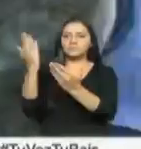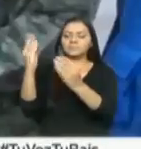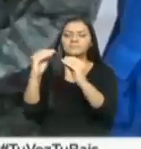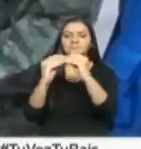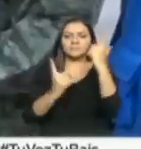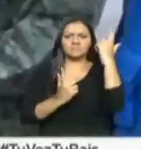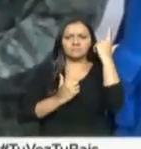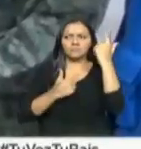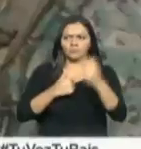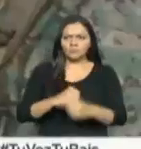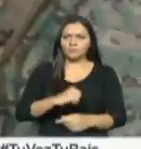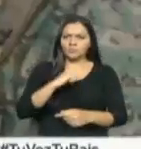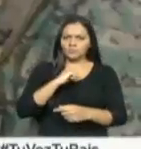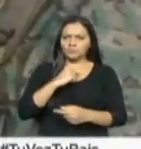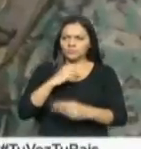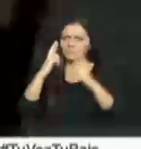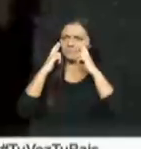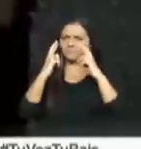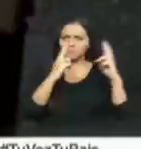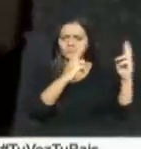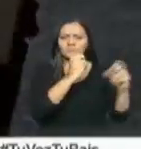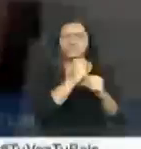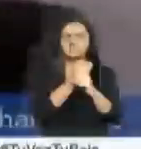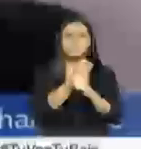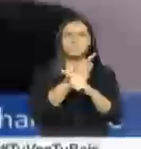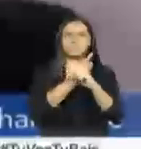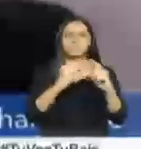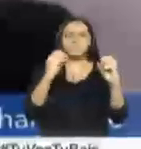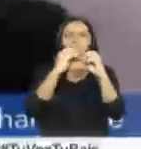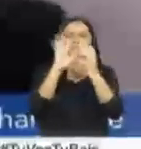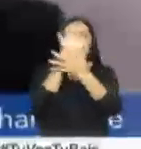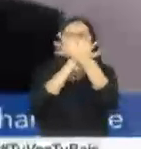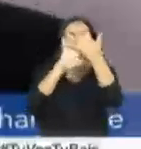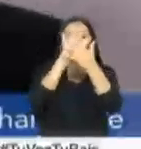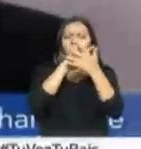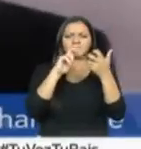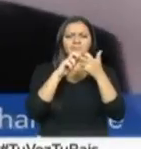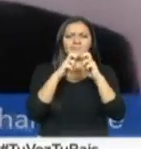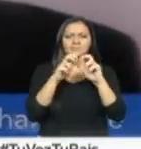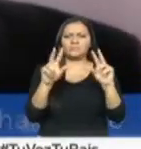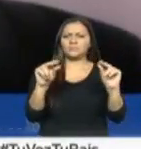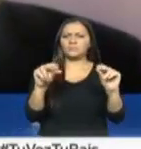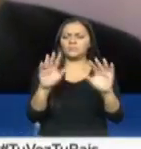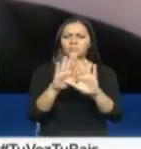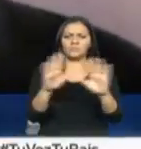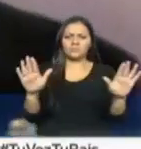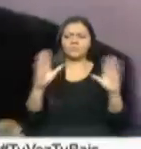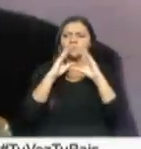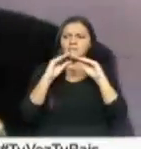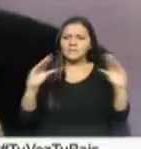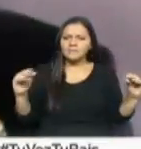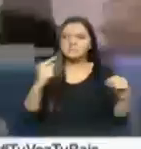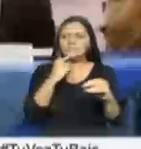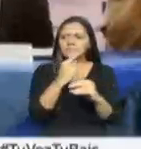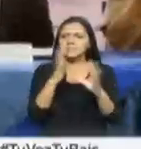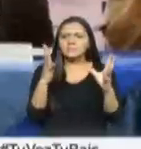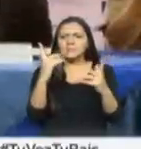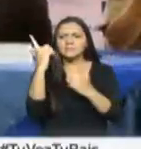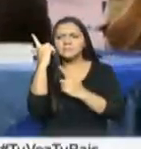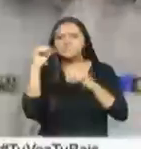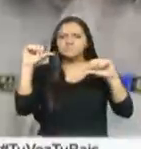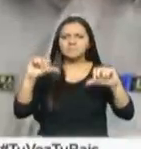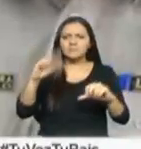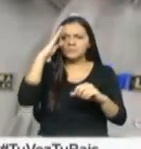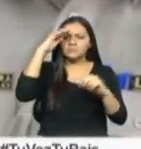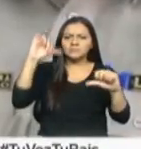Fuerzas Armadas. No cabe ningún tipo de especulación sobre esto. No cabe ningún tipo de confusión sobre esto.